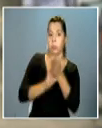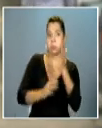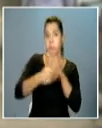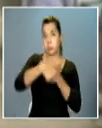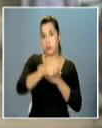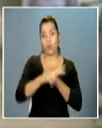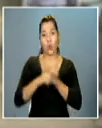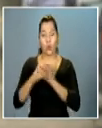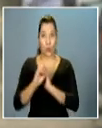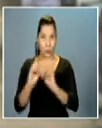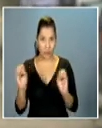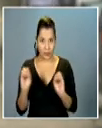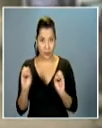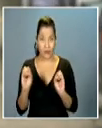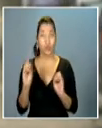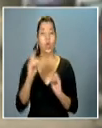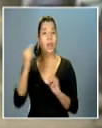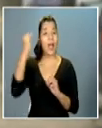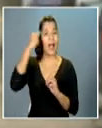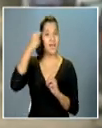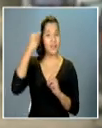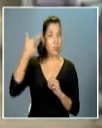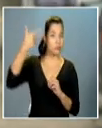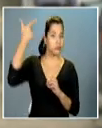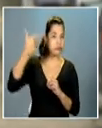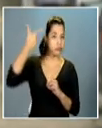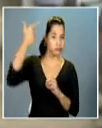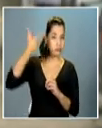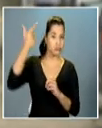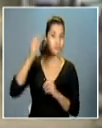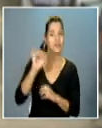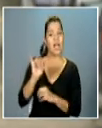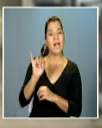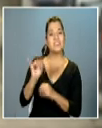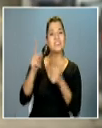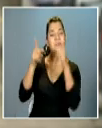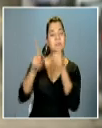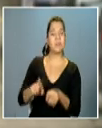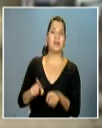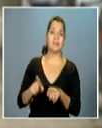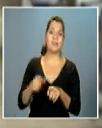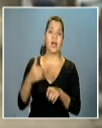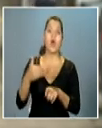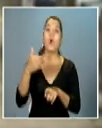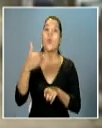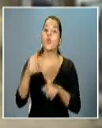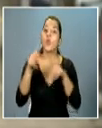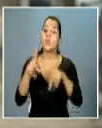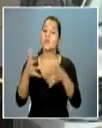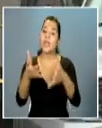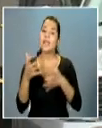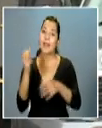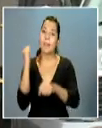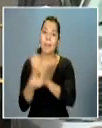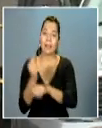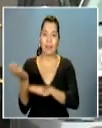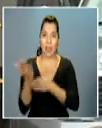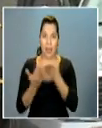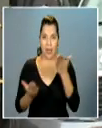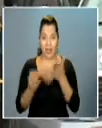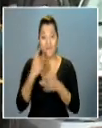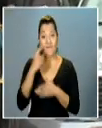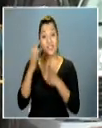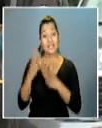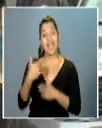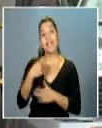son directamente a la cabeza y es una forma en que actúan los sicarios a efectos de acabar con la vida de una persona. El fiscal tenía